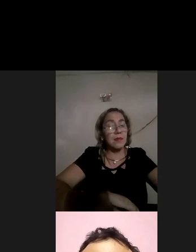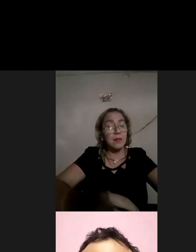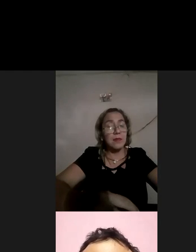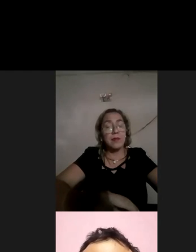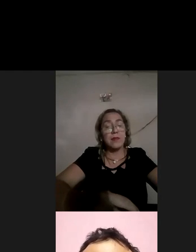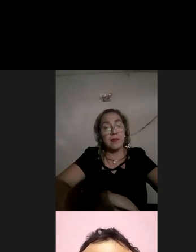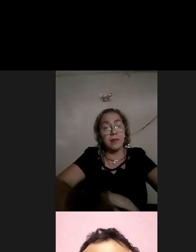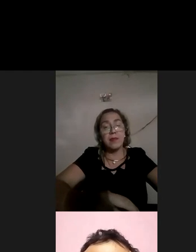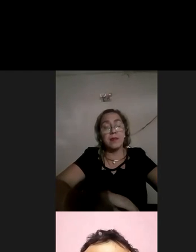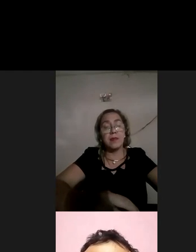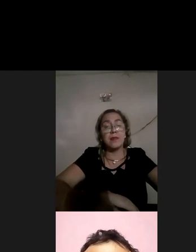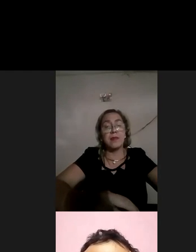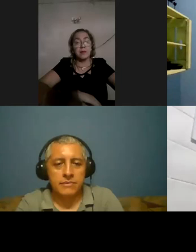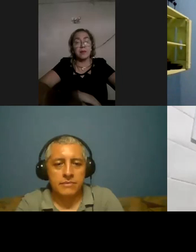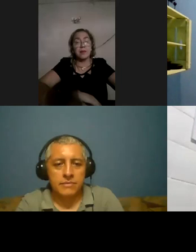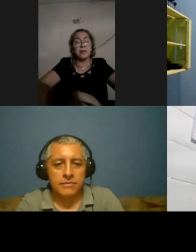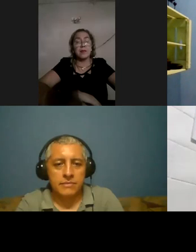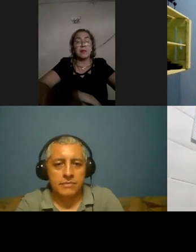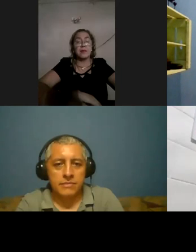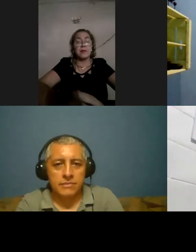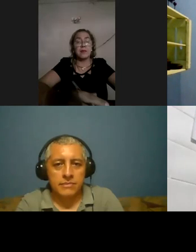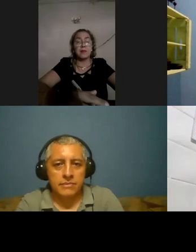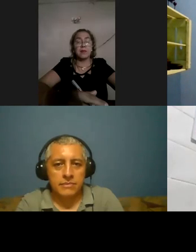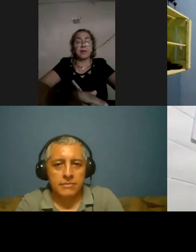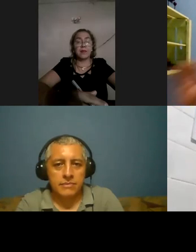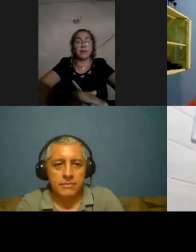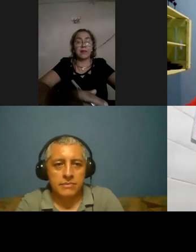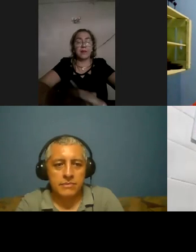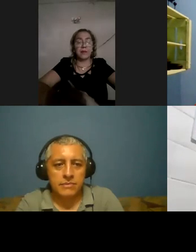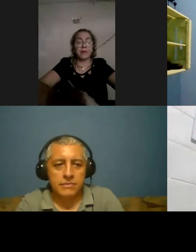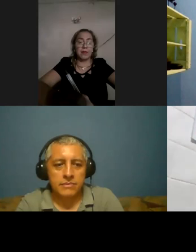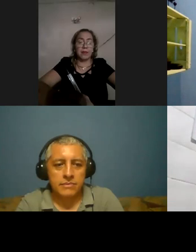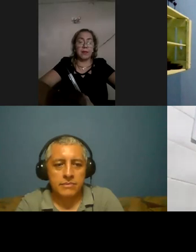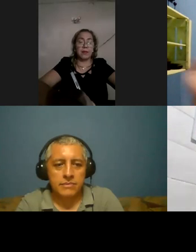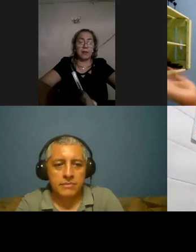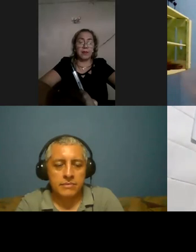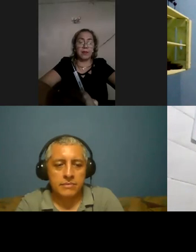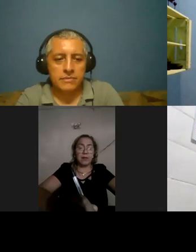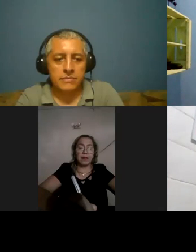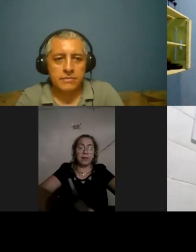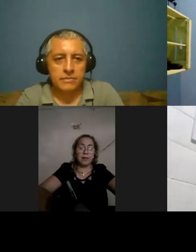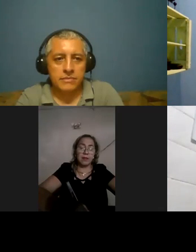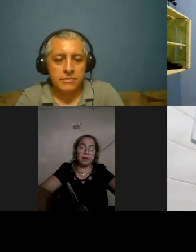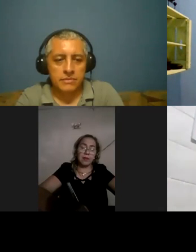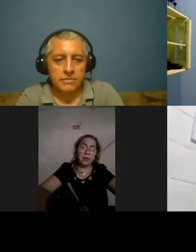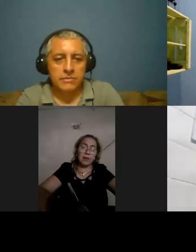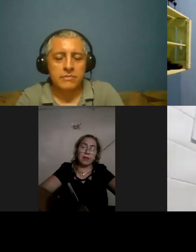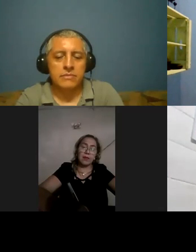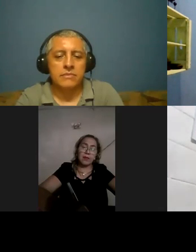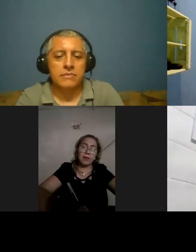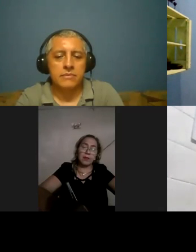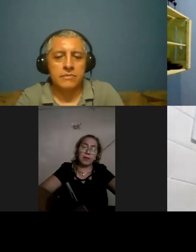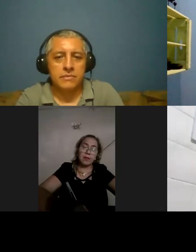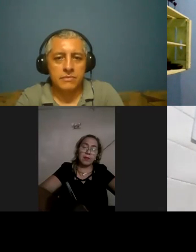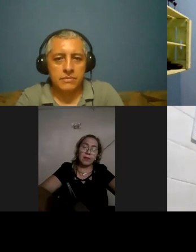your exercise on the platform. Espero que sí hayan completado, ¿verdad? Acuérdense que supuestamente hasta ayer tenían, un día antes